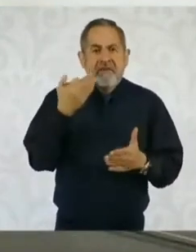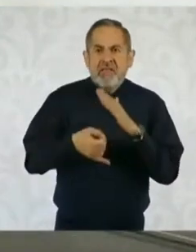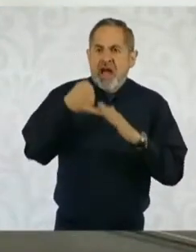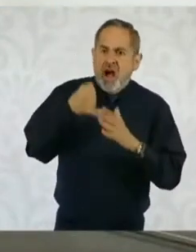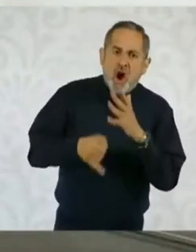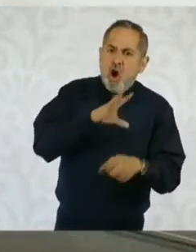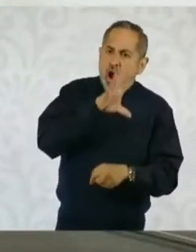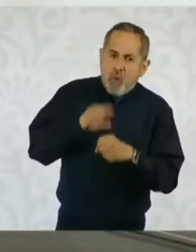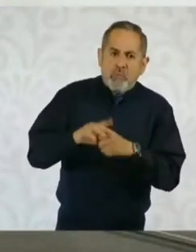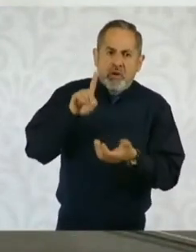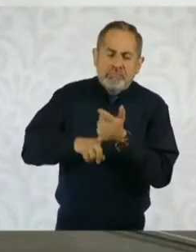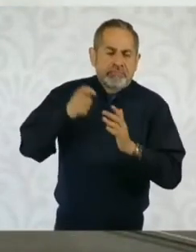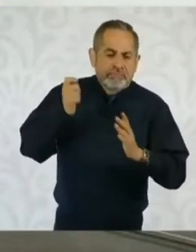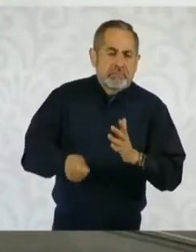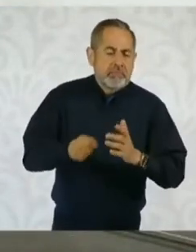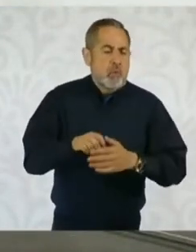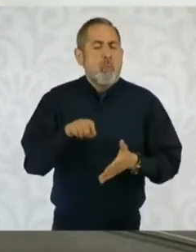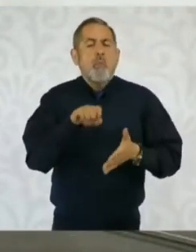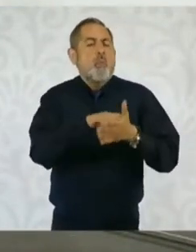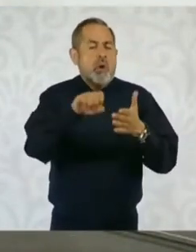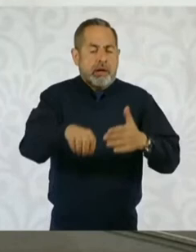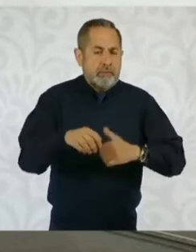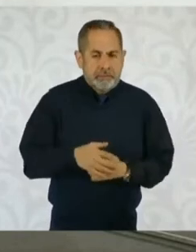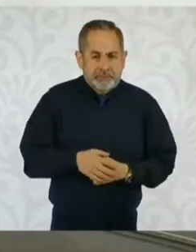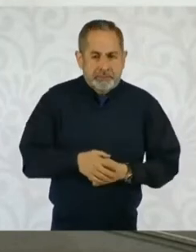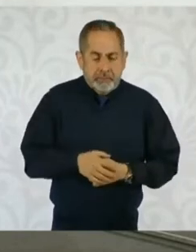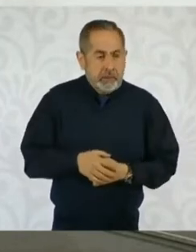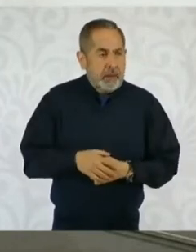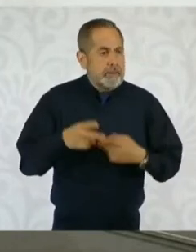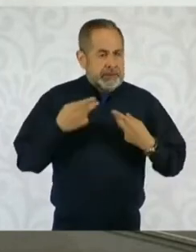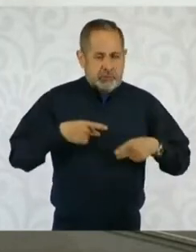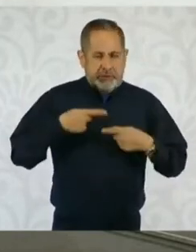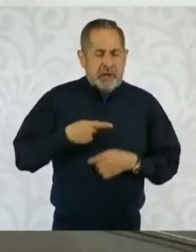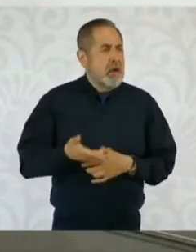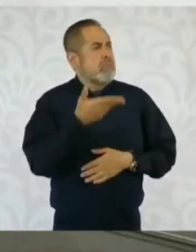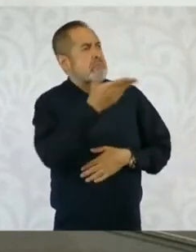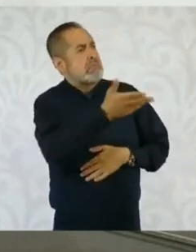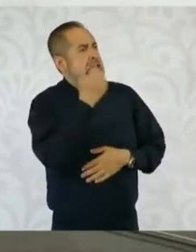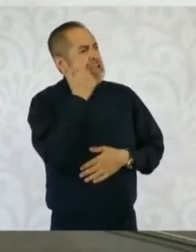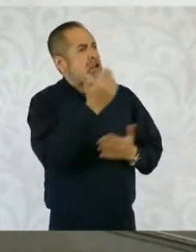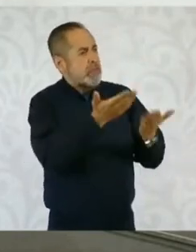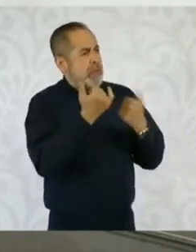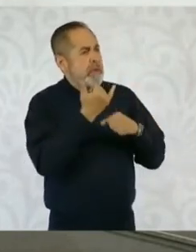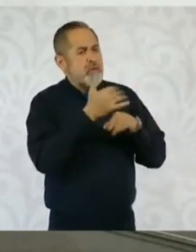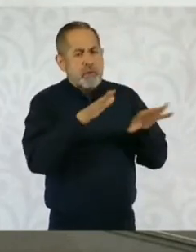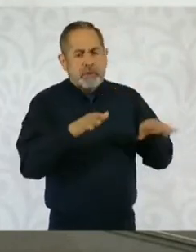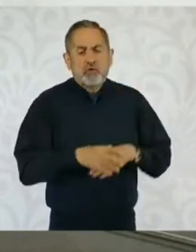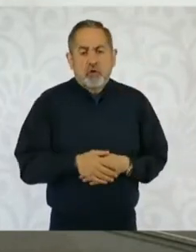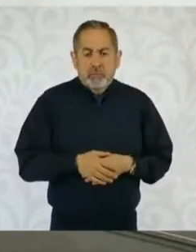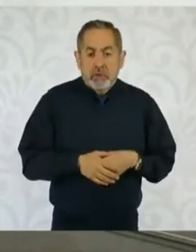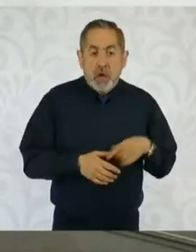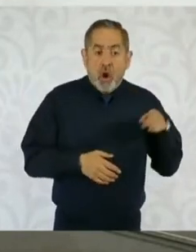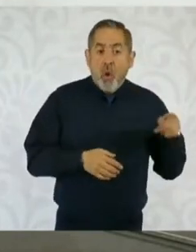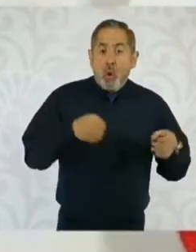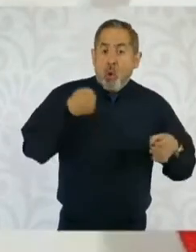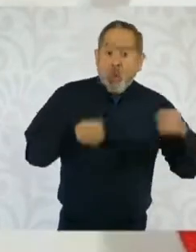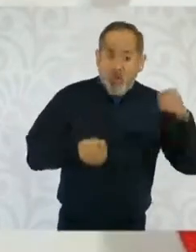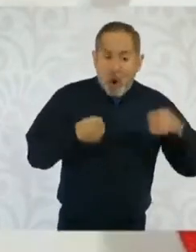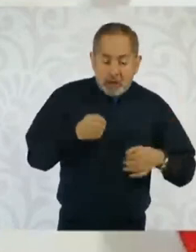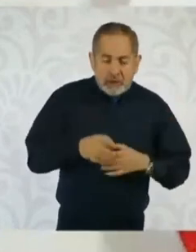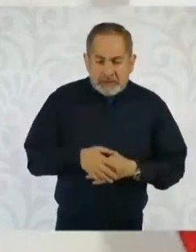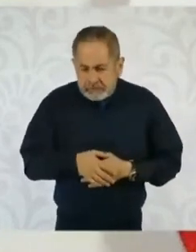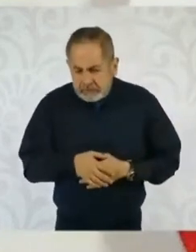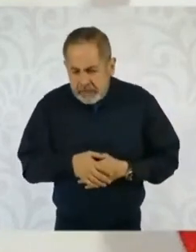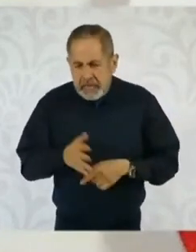Se pedían a lo mejor una información, supongamos que el ciudadano tenía derecho a esa información, en lugar del juez de resolver sobre